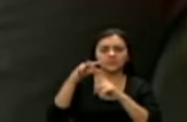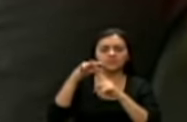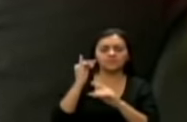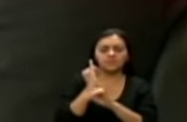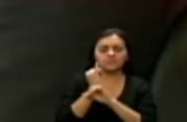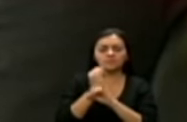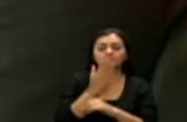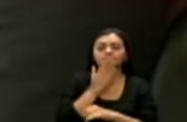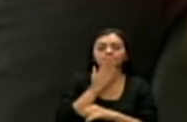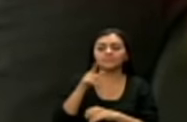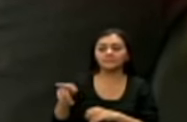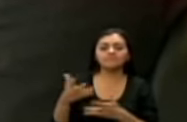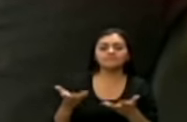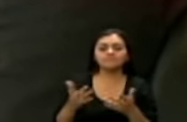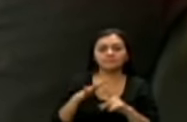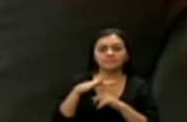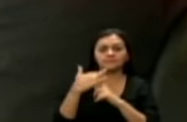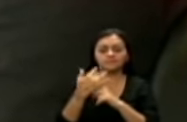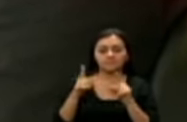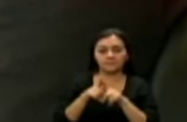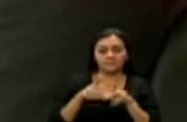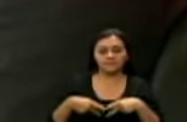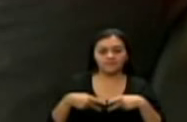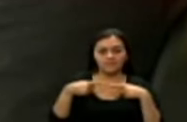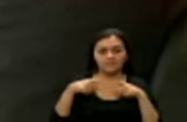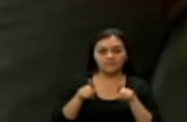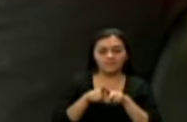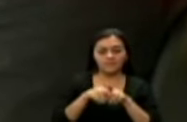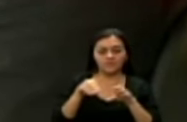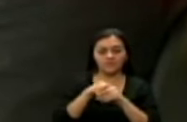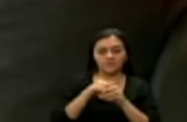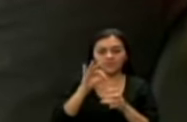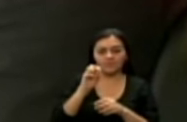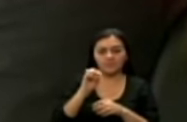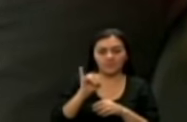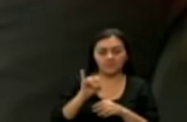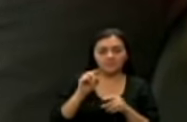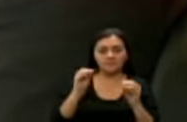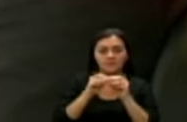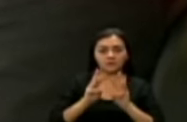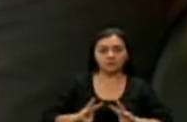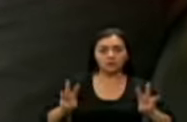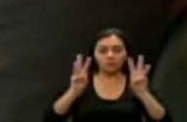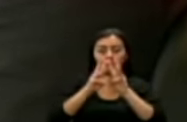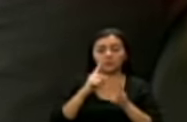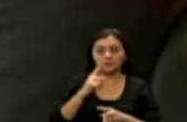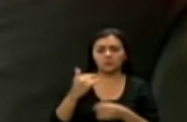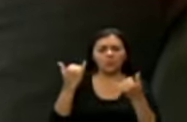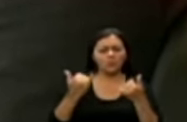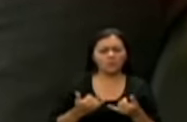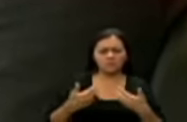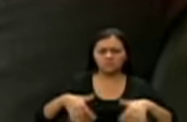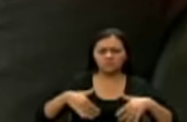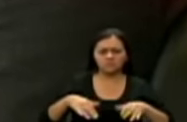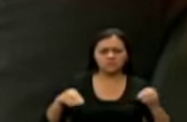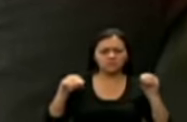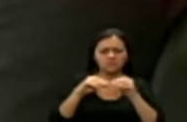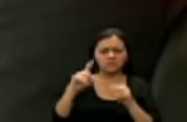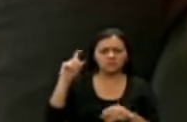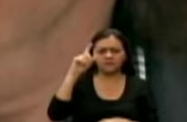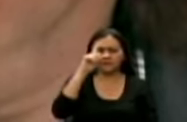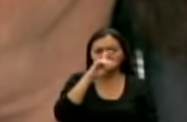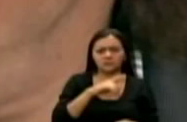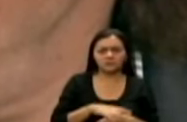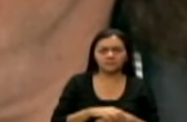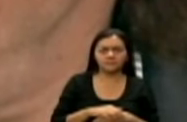mucho más allá en circunstancias que el mismo Fondo Monetario, la ONU, etcétera, pero que ahora atraviesa un momento bastante